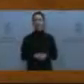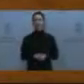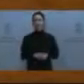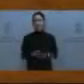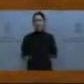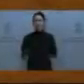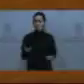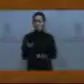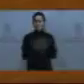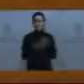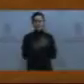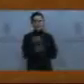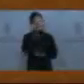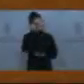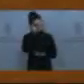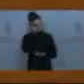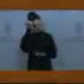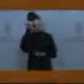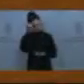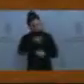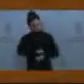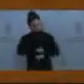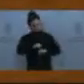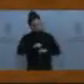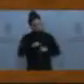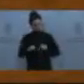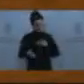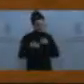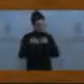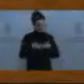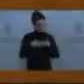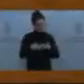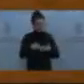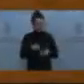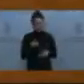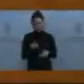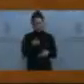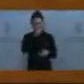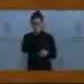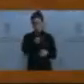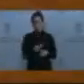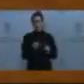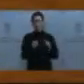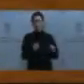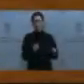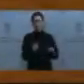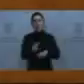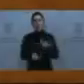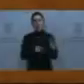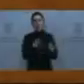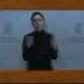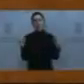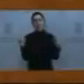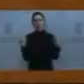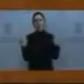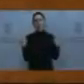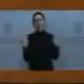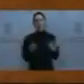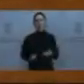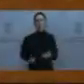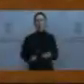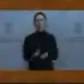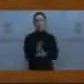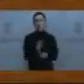esta mezcolanza de ideas, blindaje de derechos sociales, la reforma fiscal, la regla del gasto o la misma financiación local, demuestran